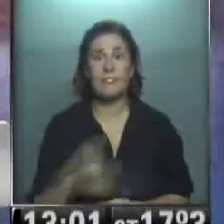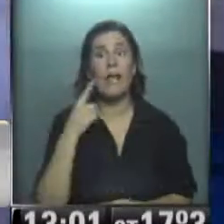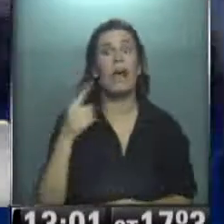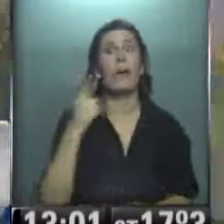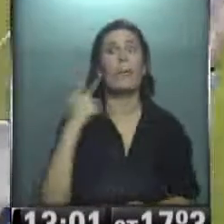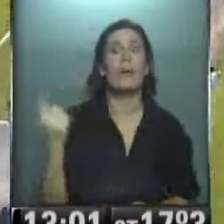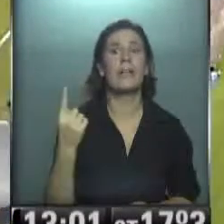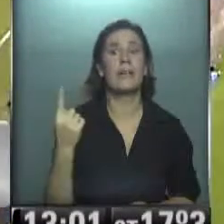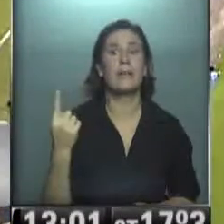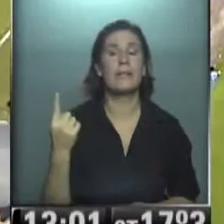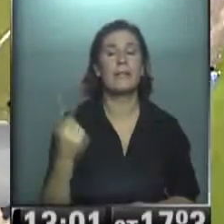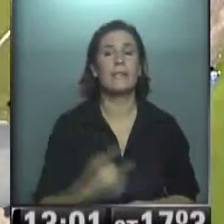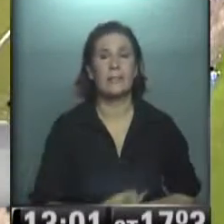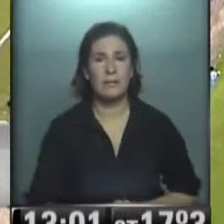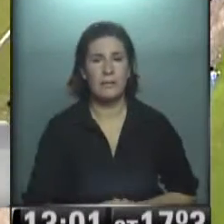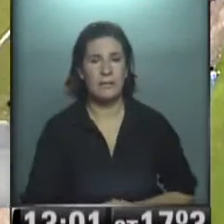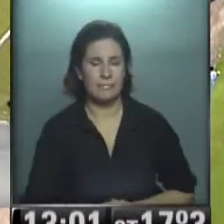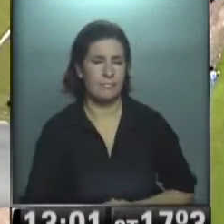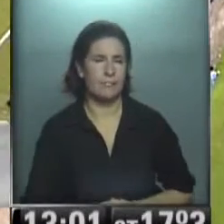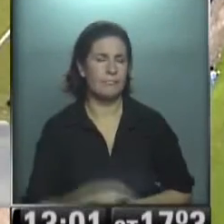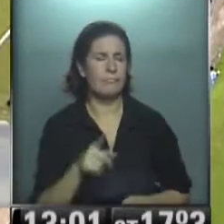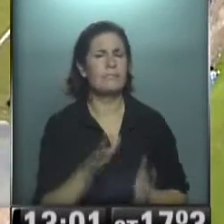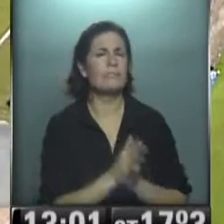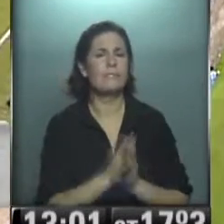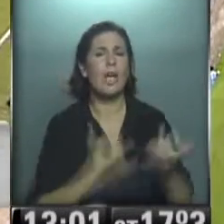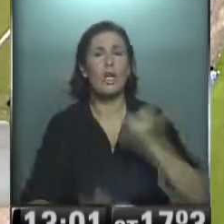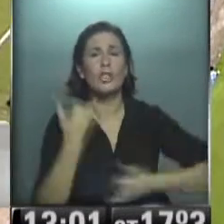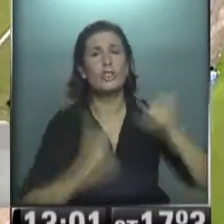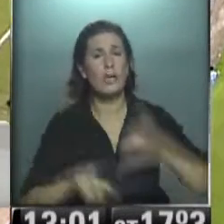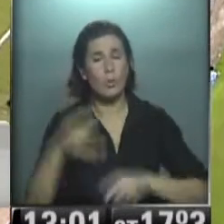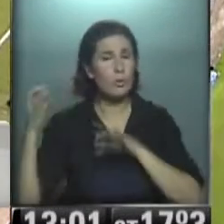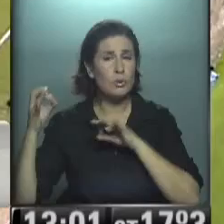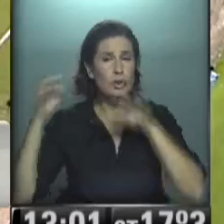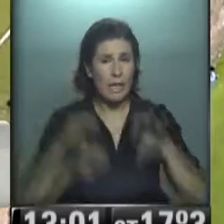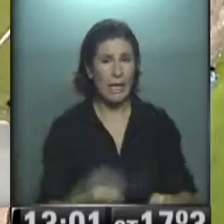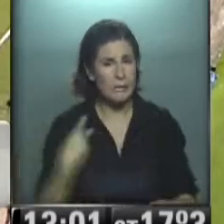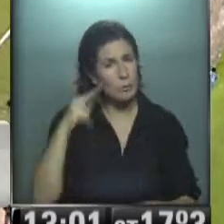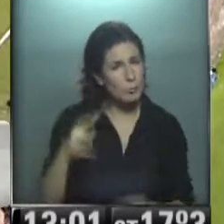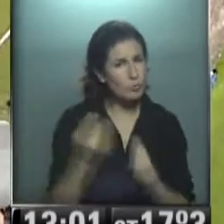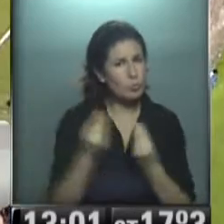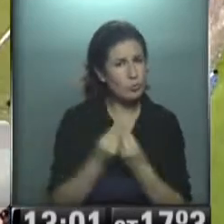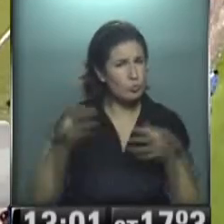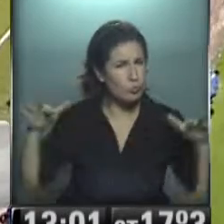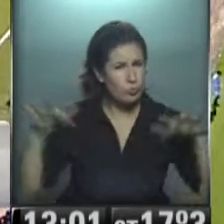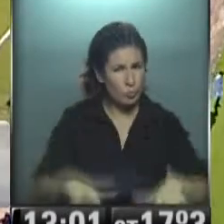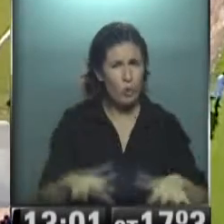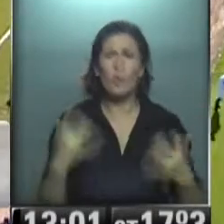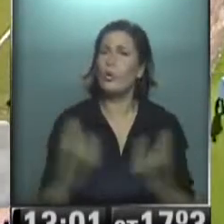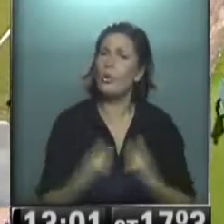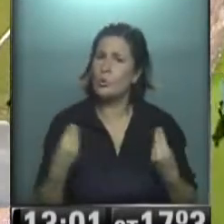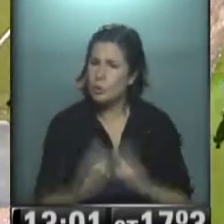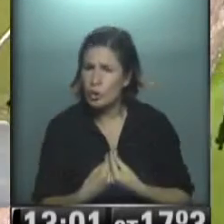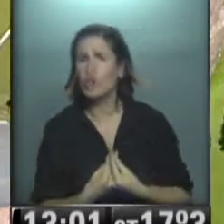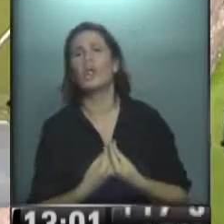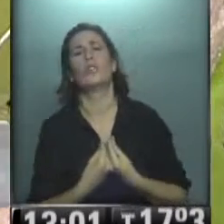seguime. Alejandro, sí. Mientras tanto, contanos, cuando llegabas hoy al predio, si viste mucha gente, si se acercó público para despedir a